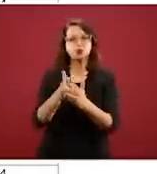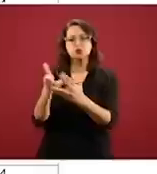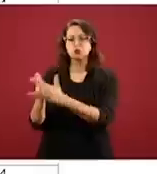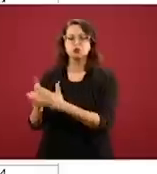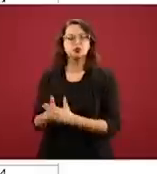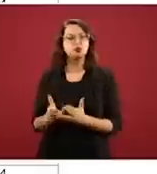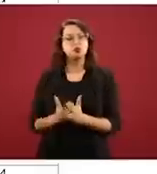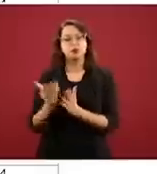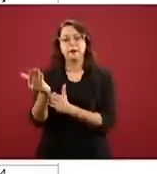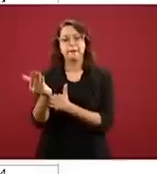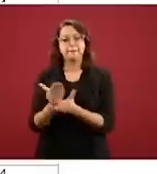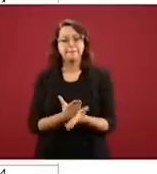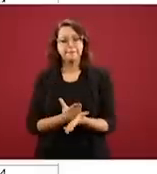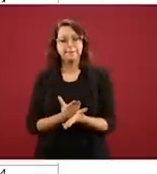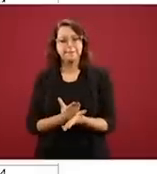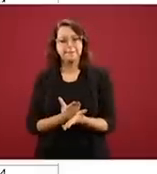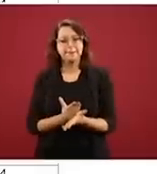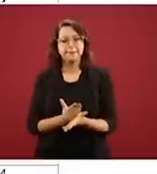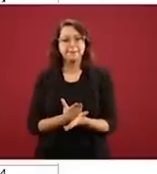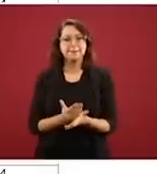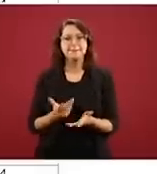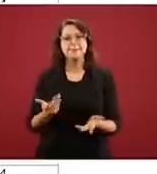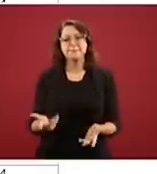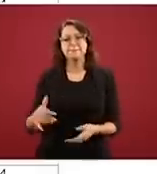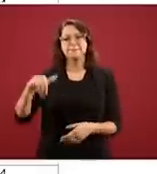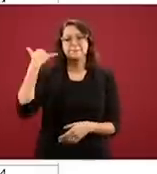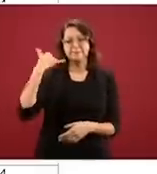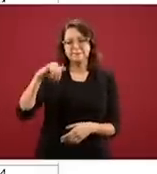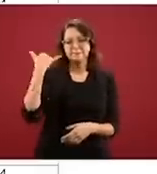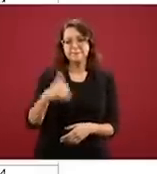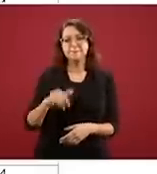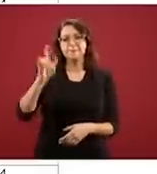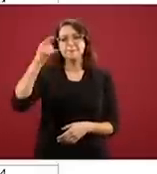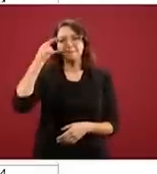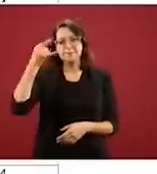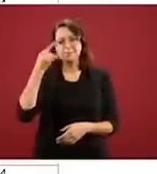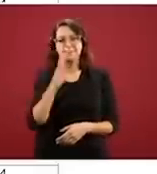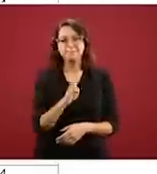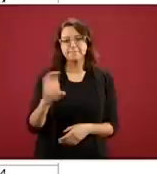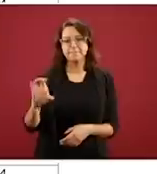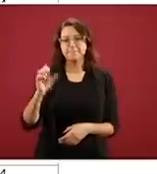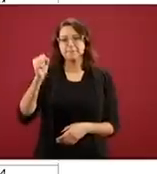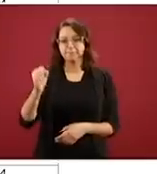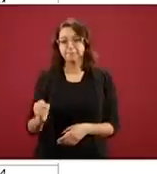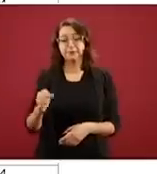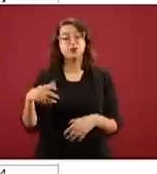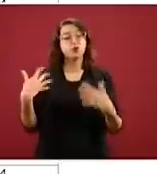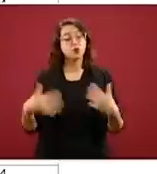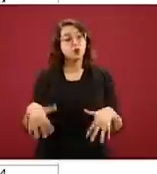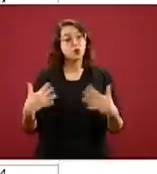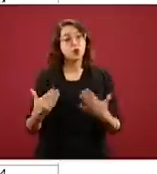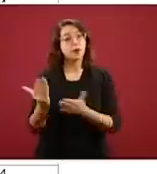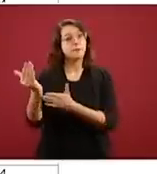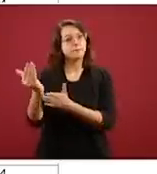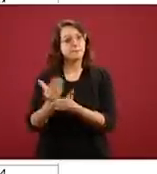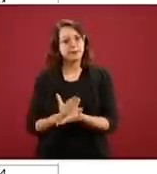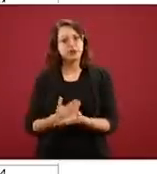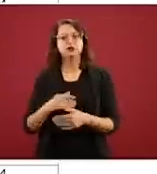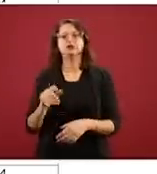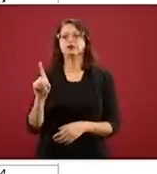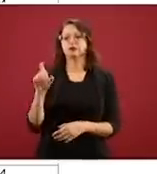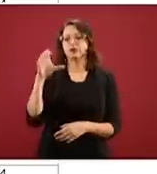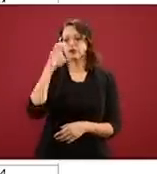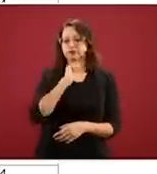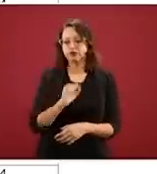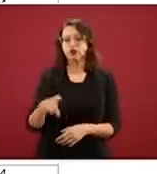homicidios, los de menor, de menos a más, Yucatán, Campeche, Baja Sur, tuvo una reducción muy importante,